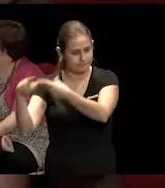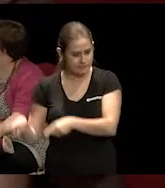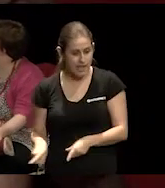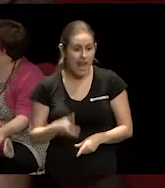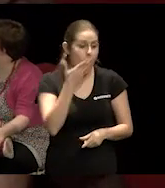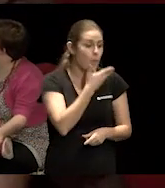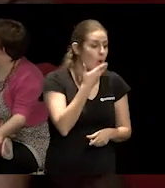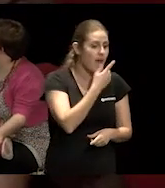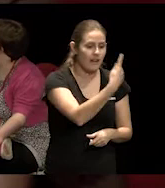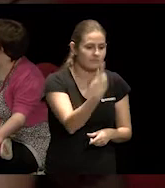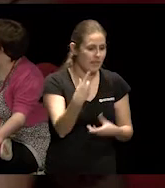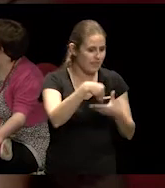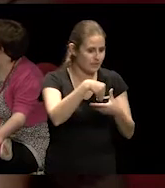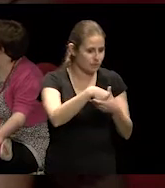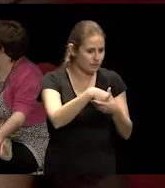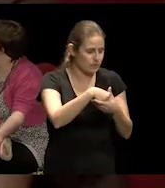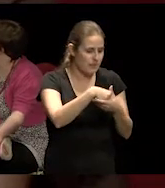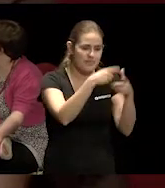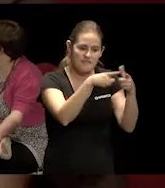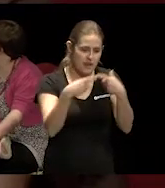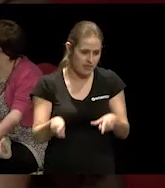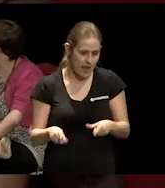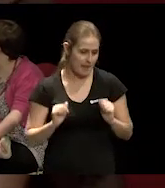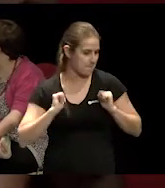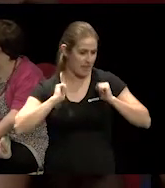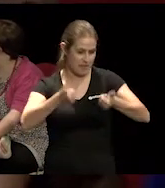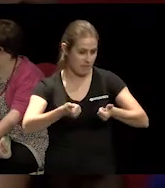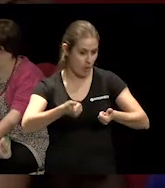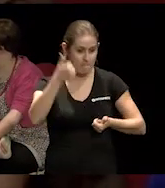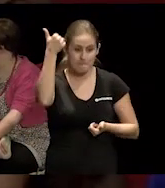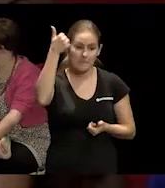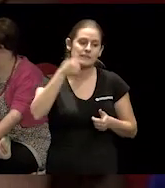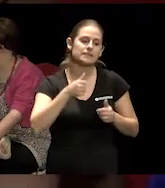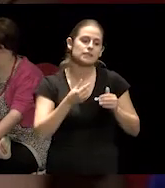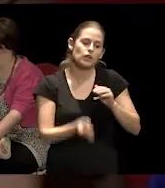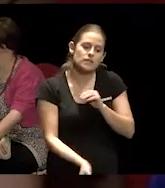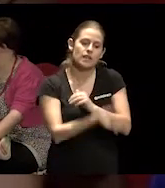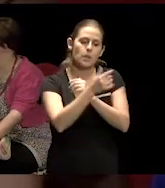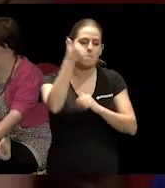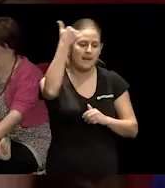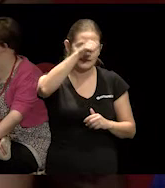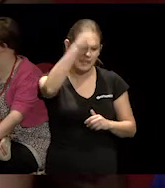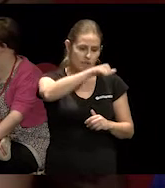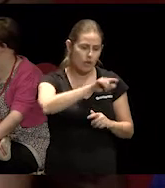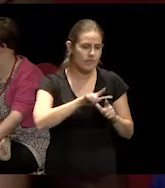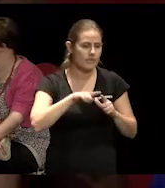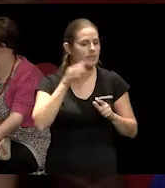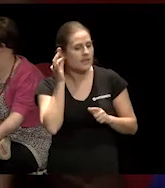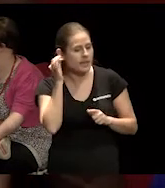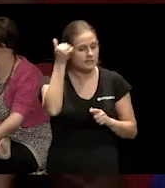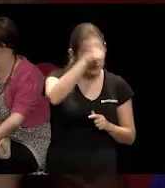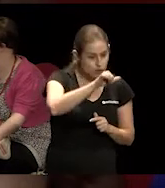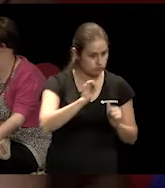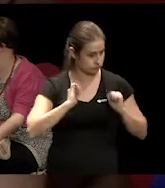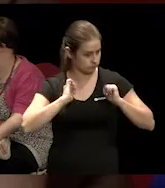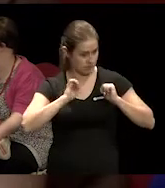distintas. Empezamos siendo paritarios, realmente hay 10 chicos y 10 chicas que salen todos los años. El planteamiento es que una vez que